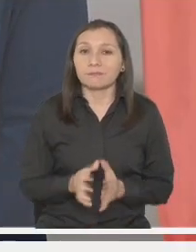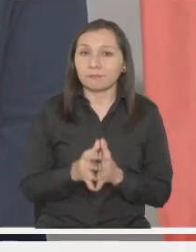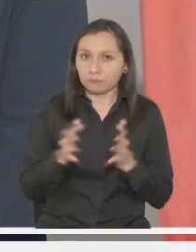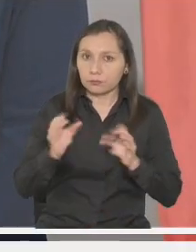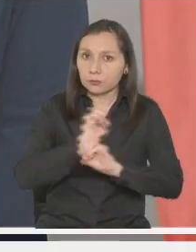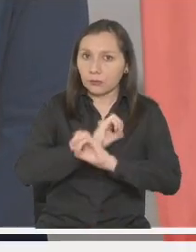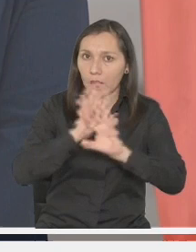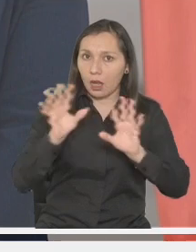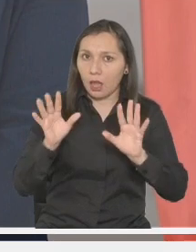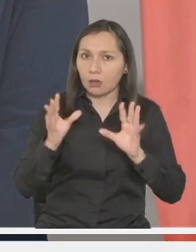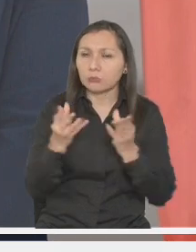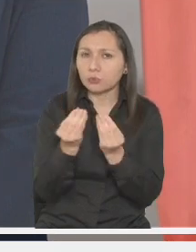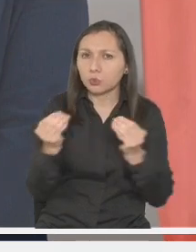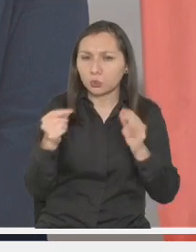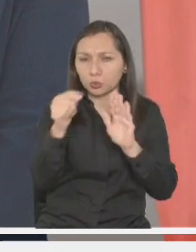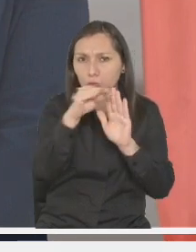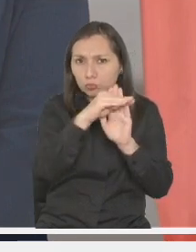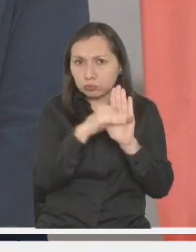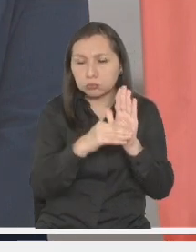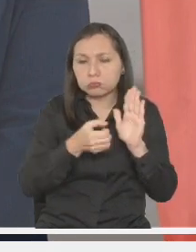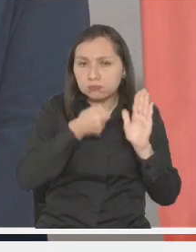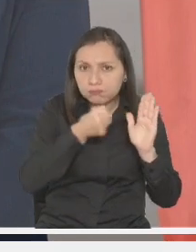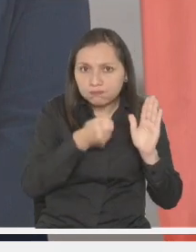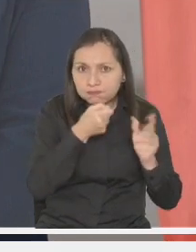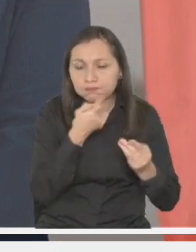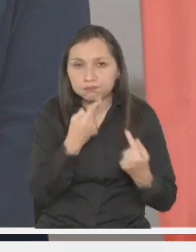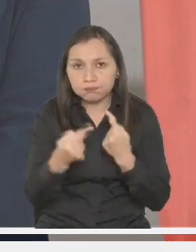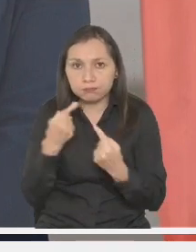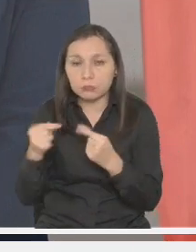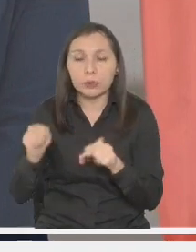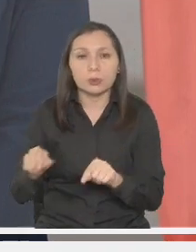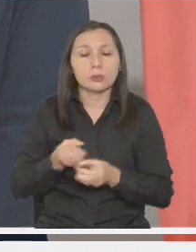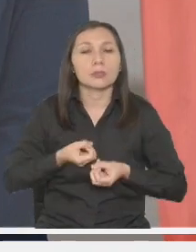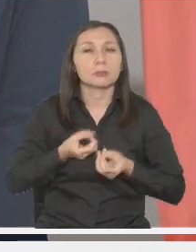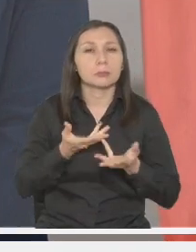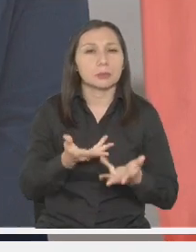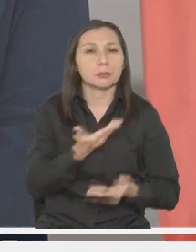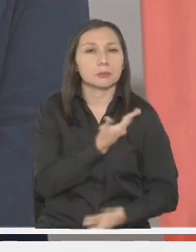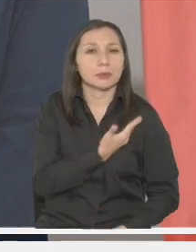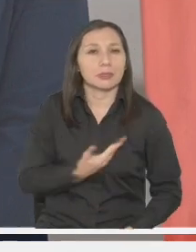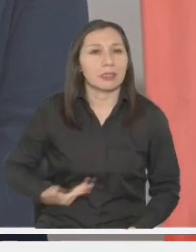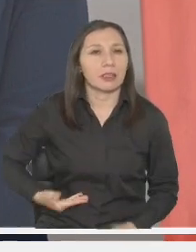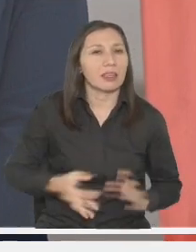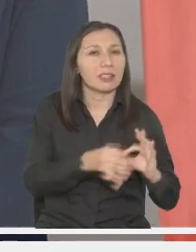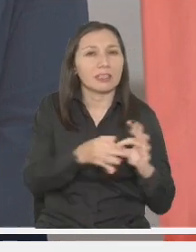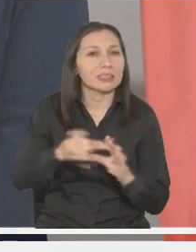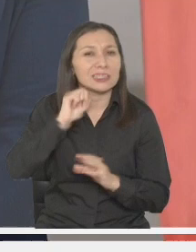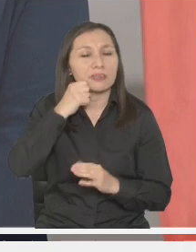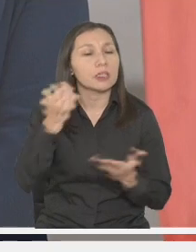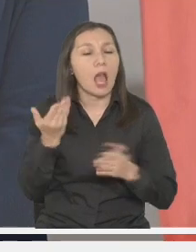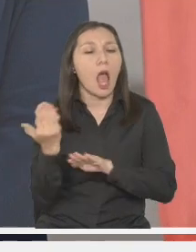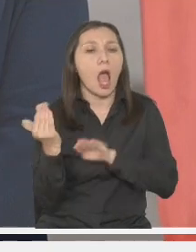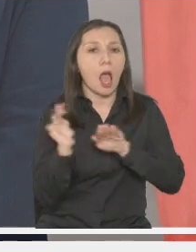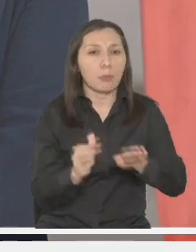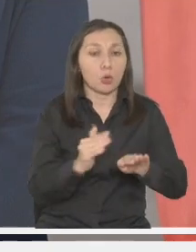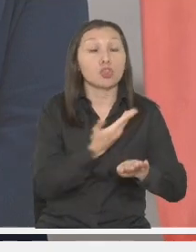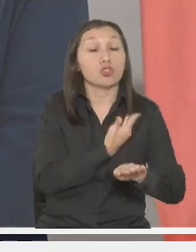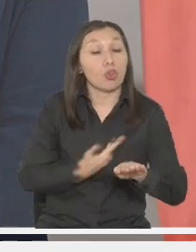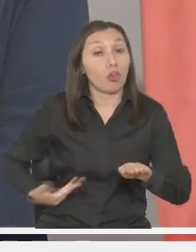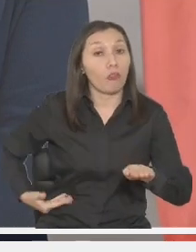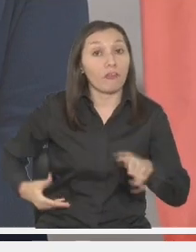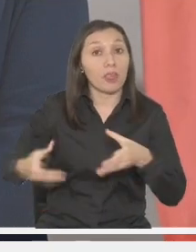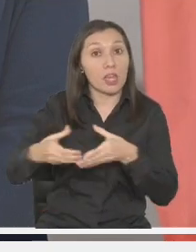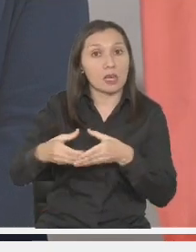bastante claro en muchos puntos de prensa como este la expresión del presidente respecto a su apoyo y el de nuestro gobierno a